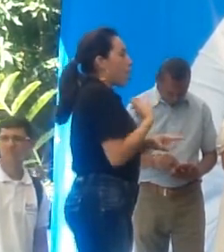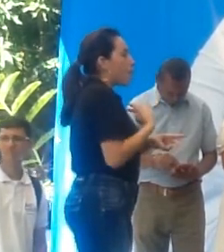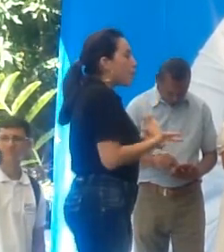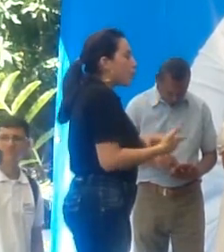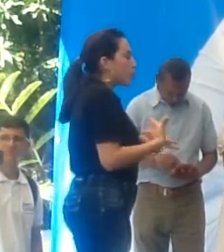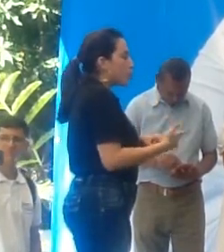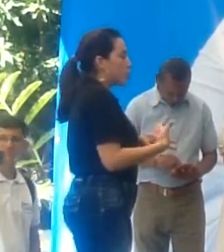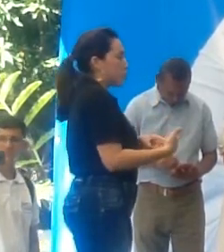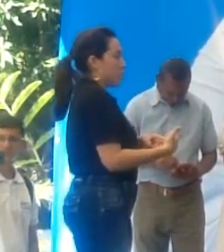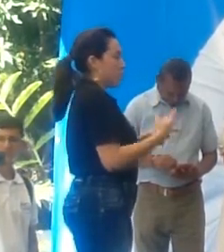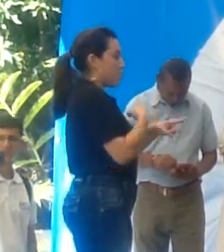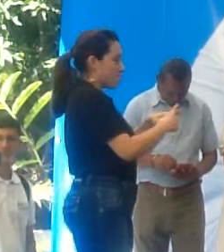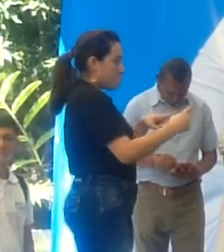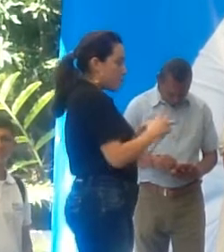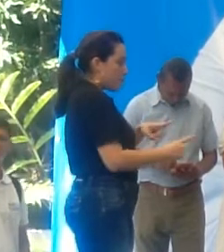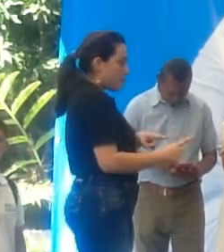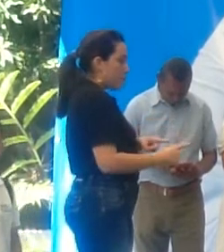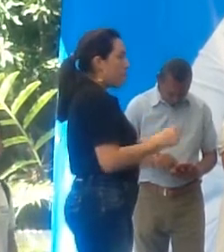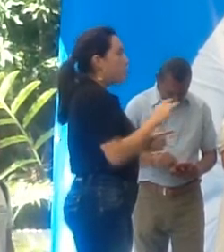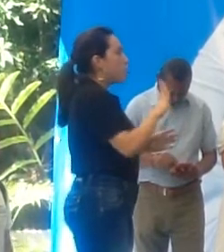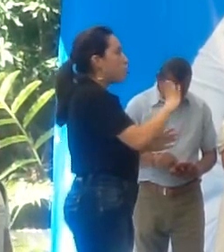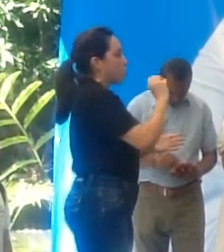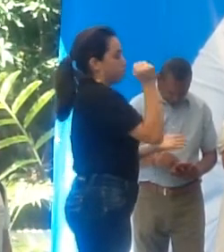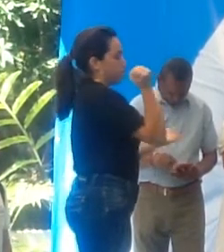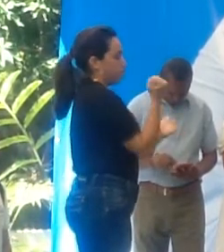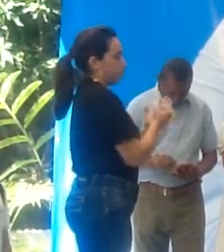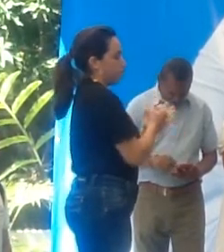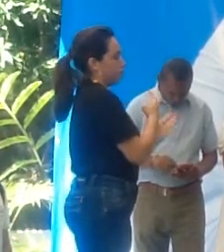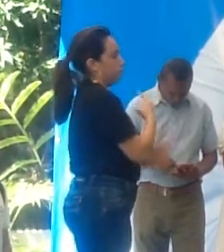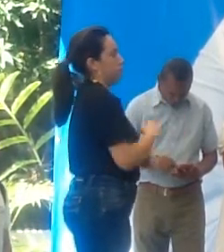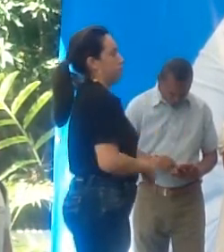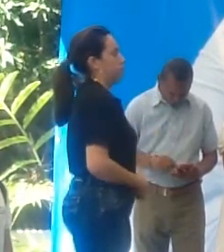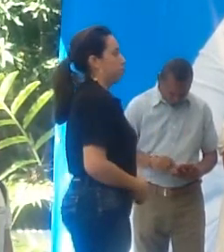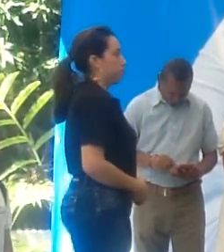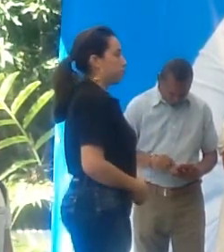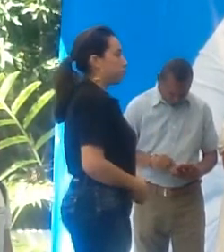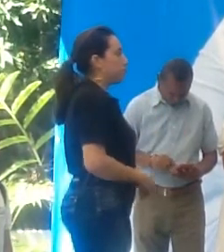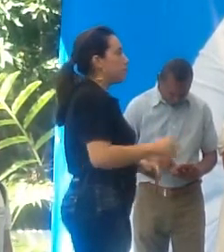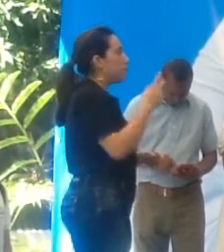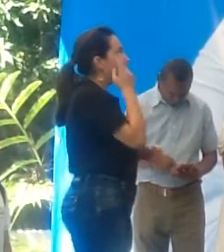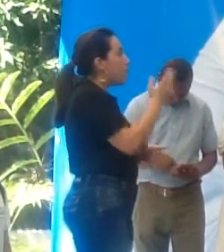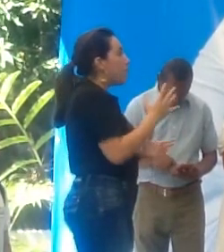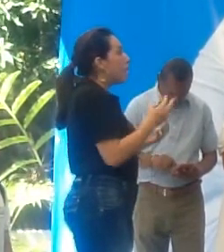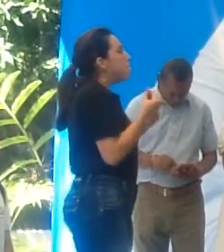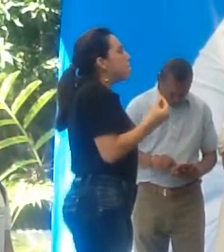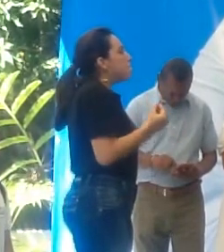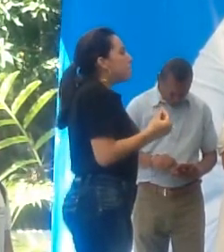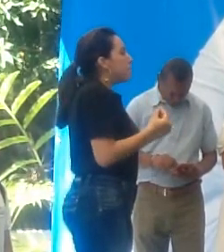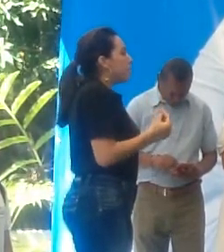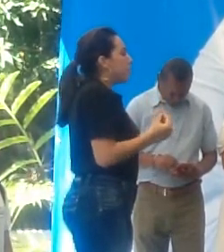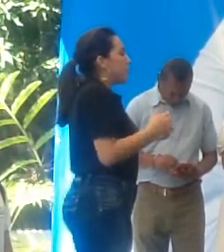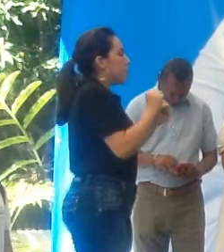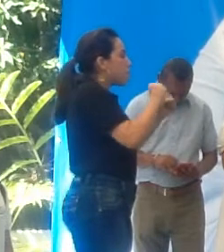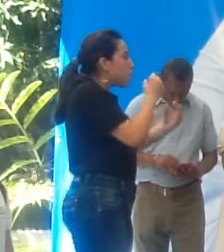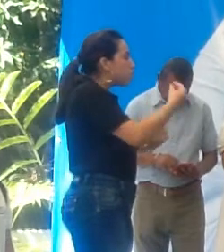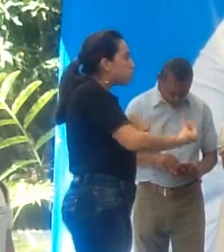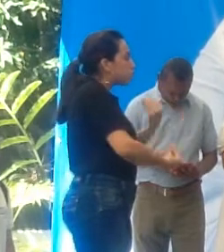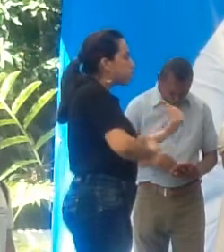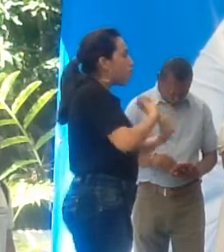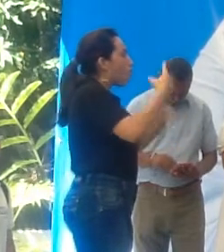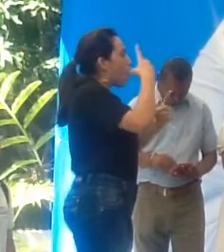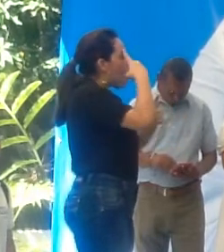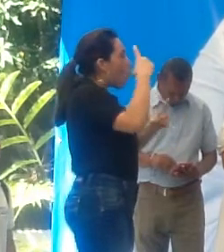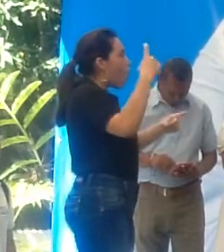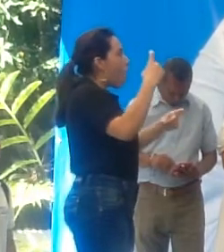semanas ante la Registraduría, para que pueda ser un